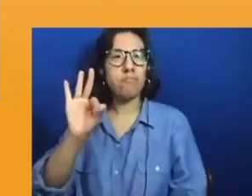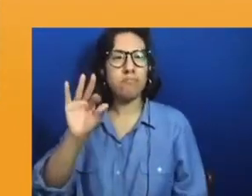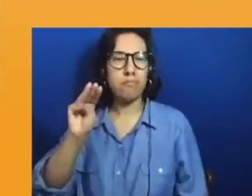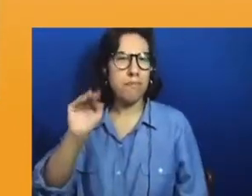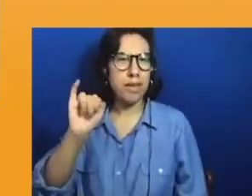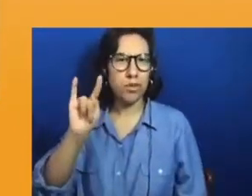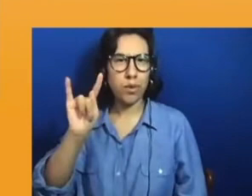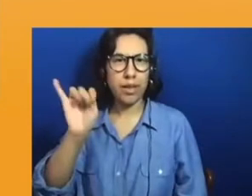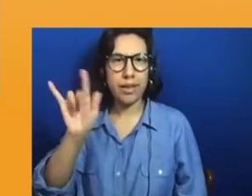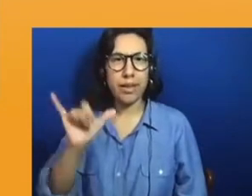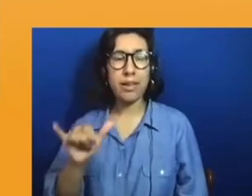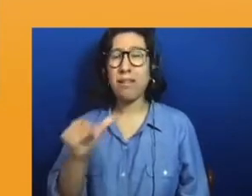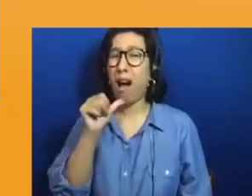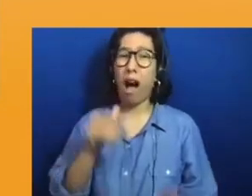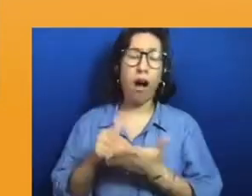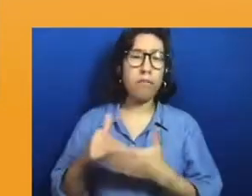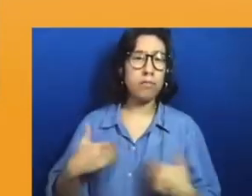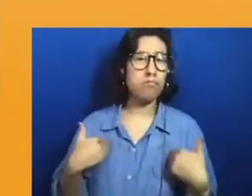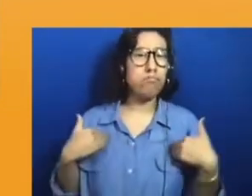salido, como